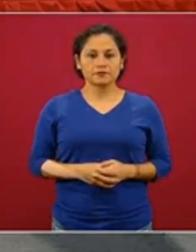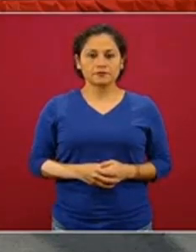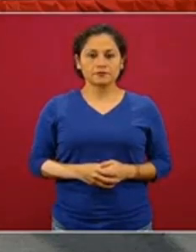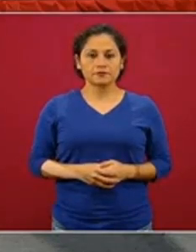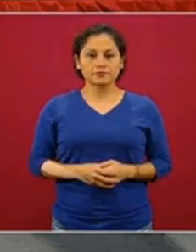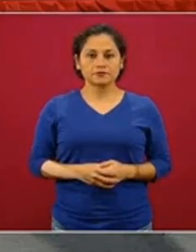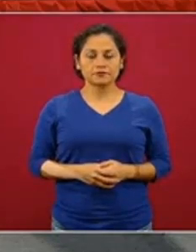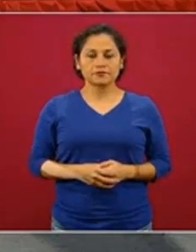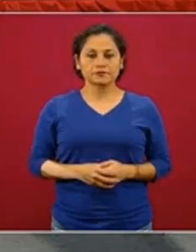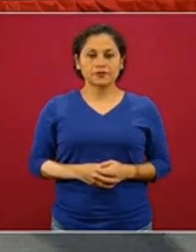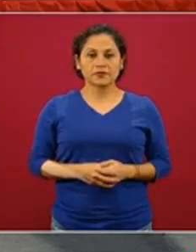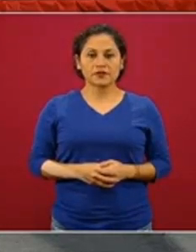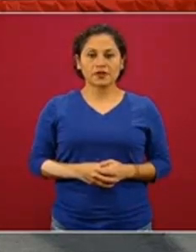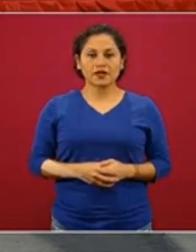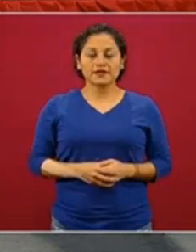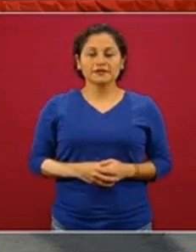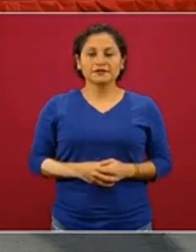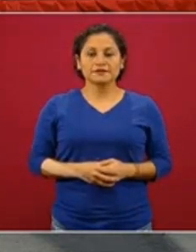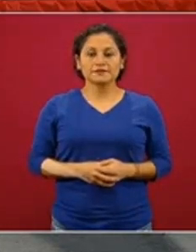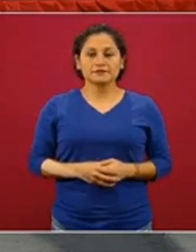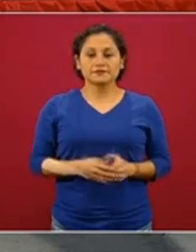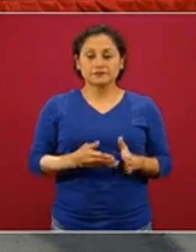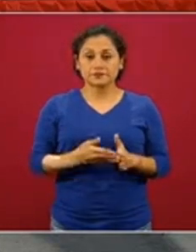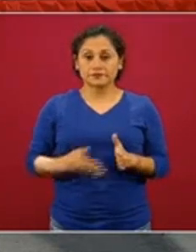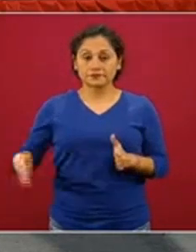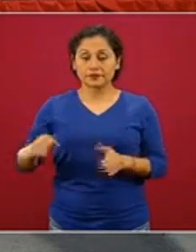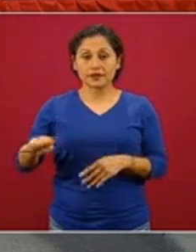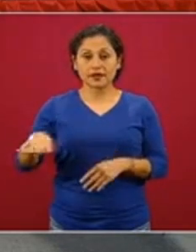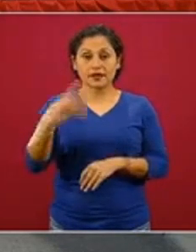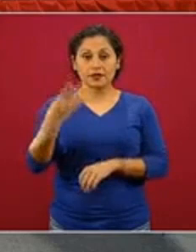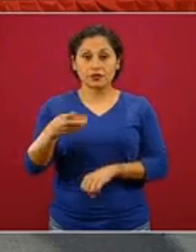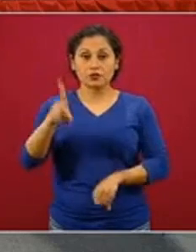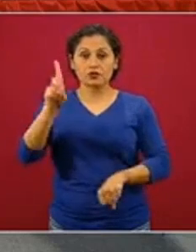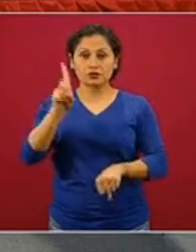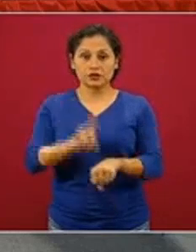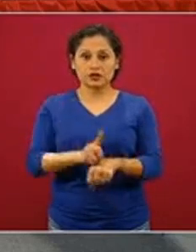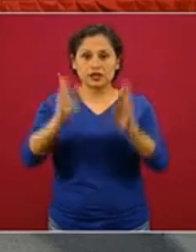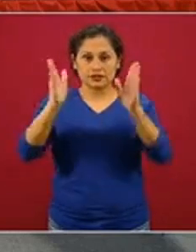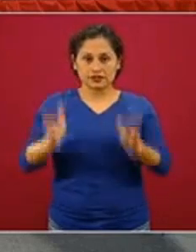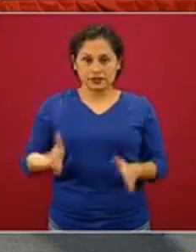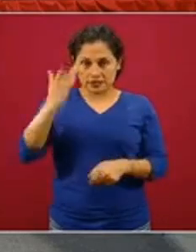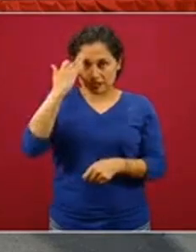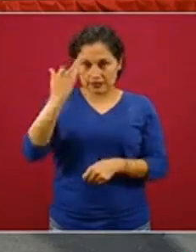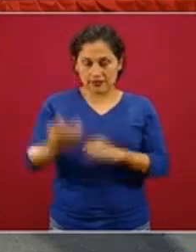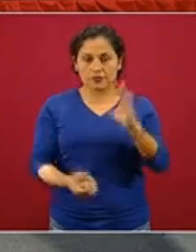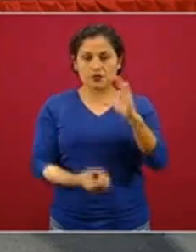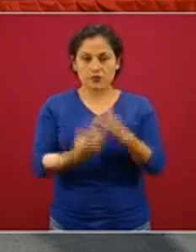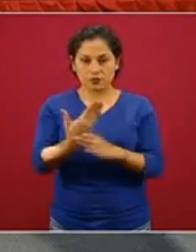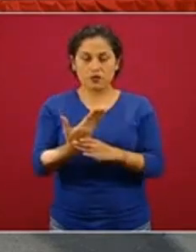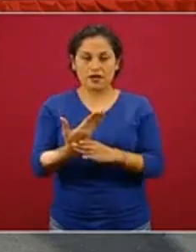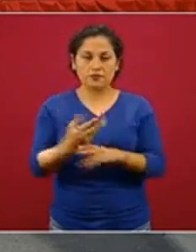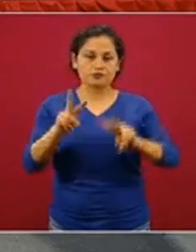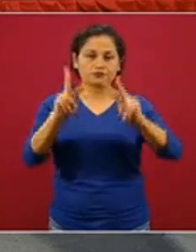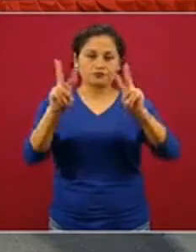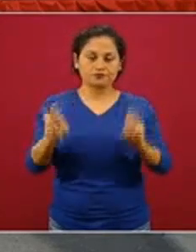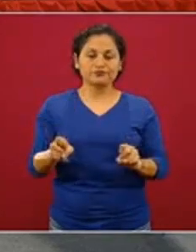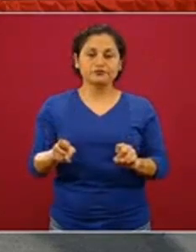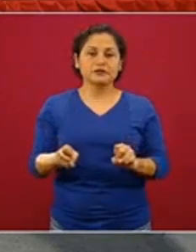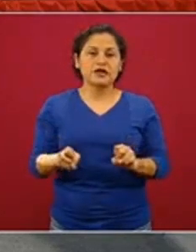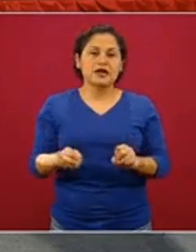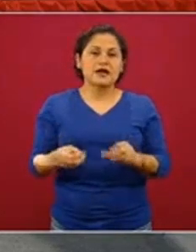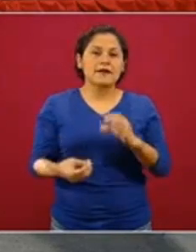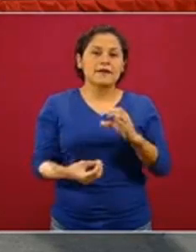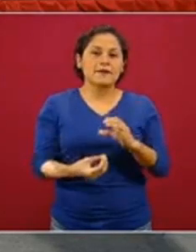Catorce días desde que empezamos con el nuevo periodo, el periodo de la nueva normalidad. Este periodo